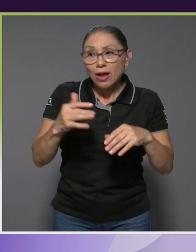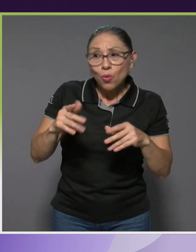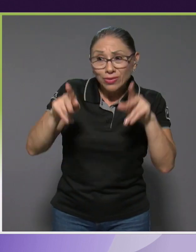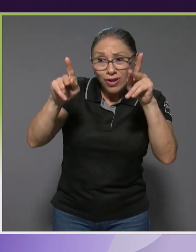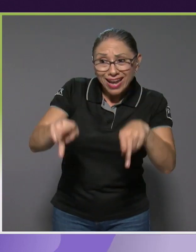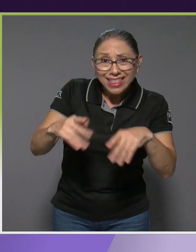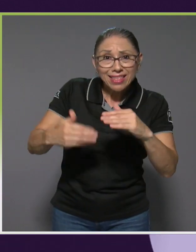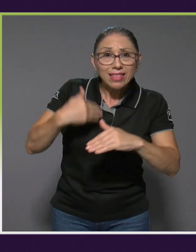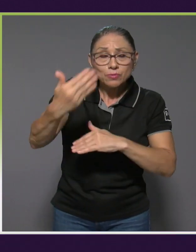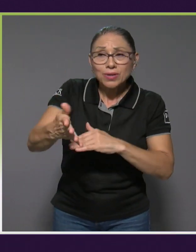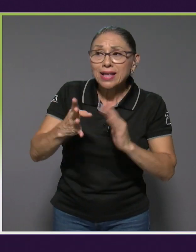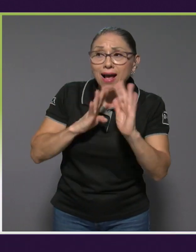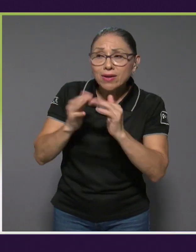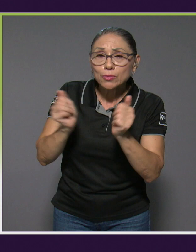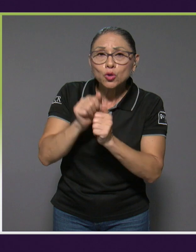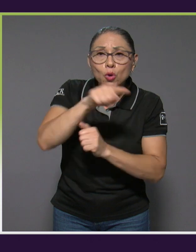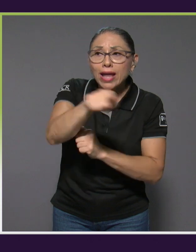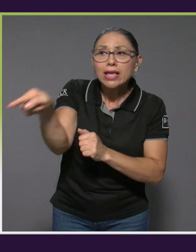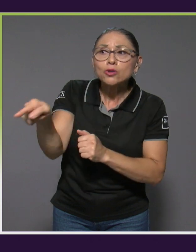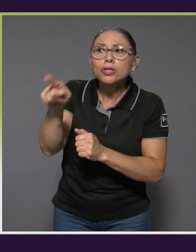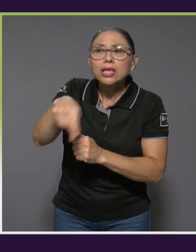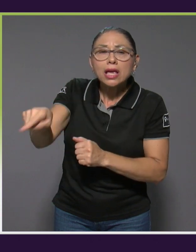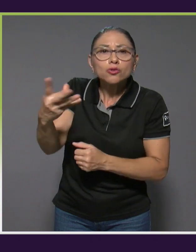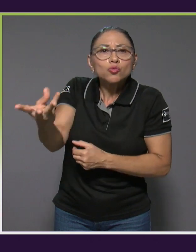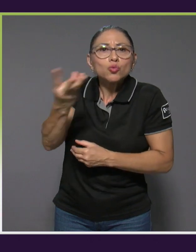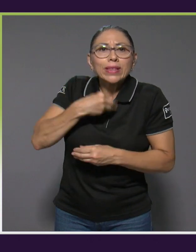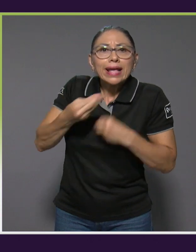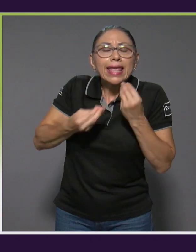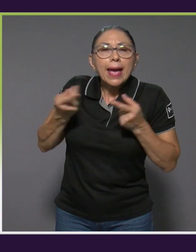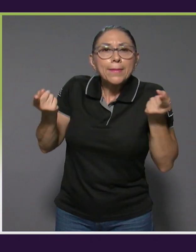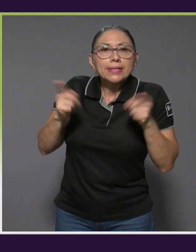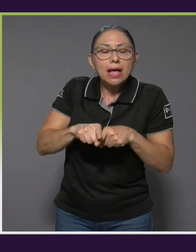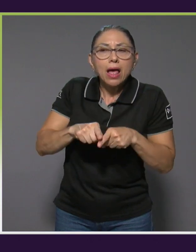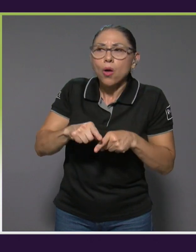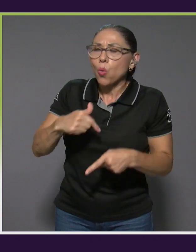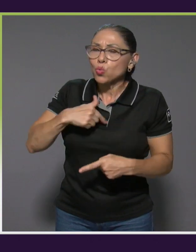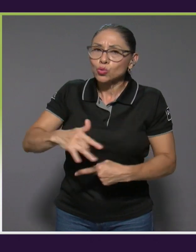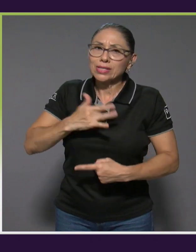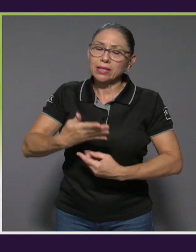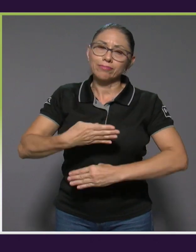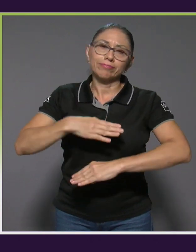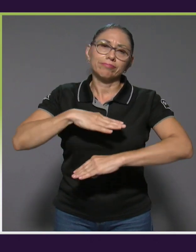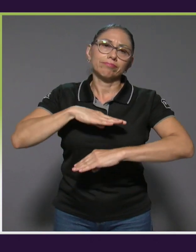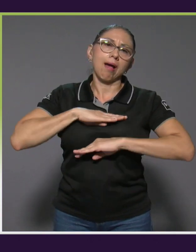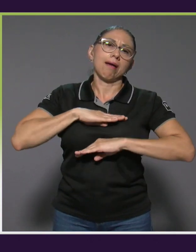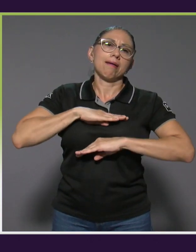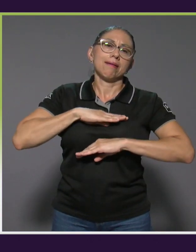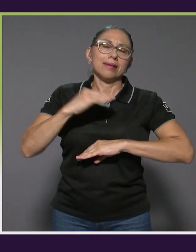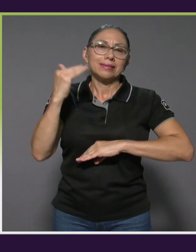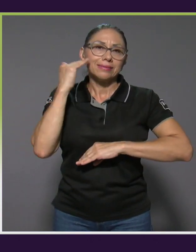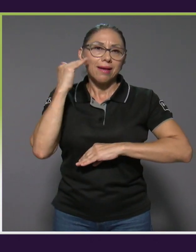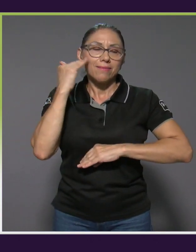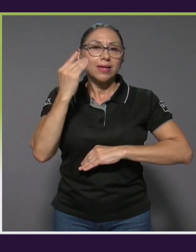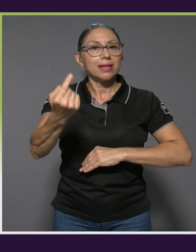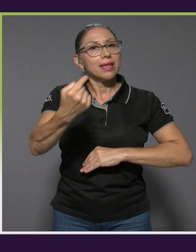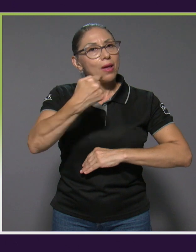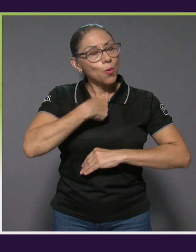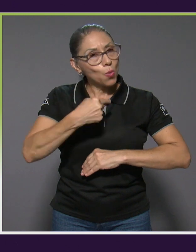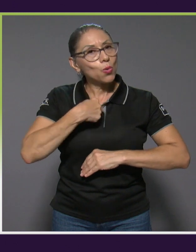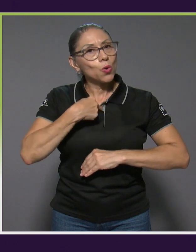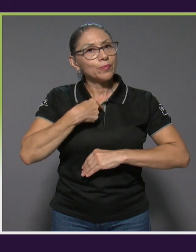posteriormente, es tremendamente complaciente para uno saber que uno está